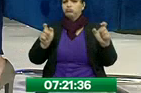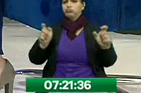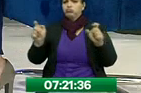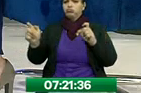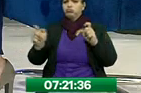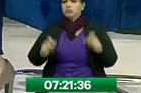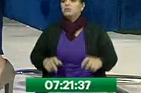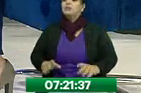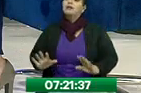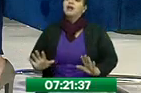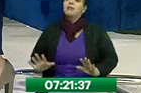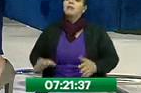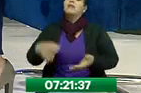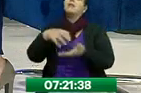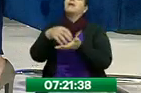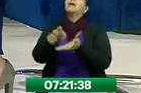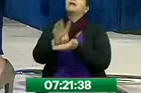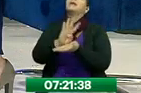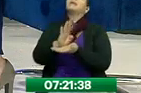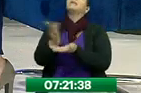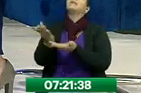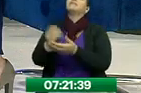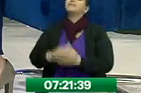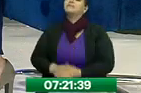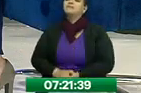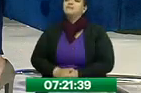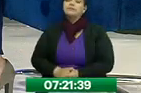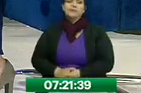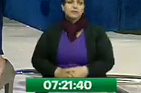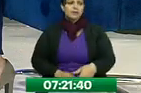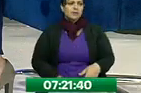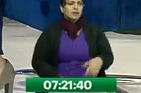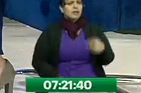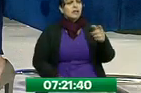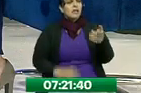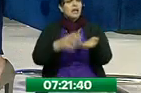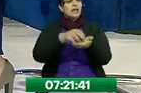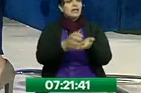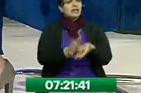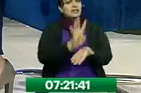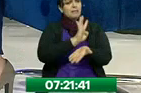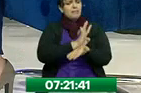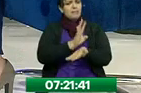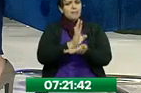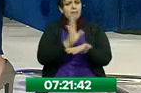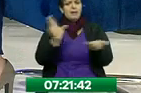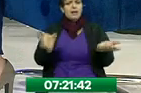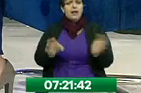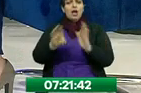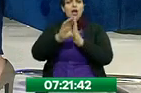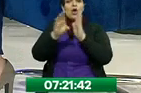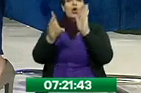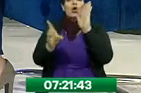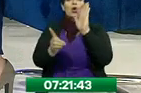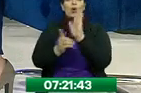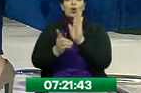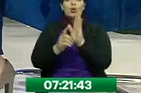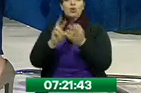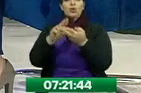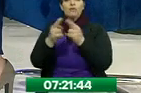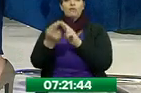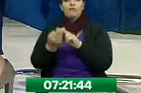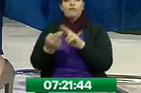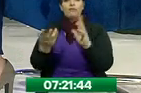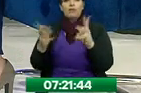unas reformas al COIP que han dormido el sueño eterno. ¿Usted cree que se puedan resolver aquello y ser aprobadas antes de noviembre?